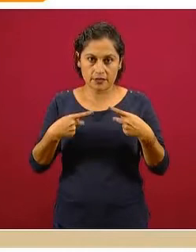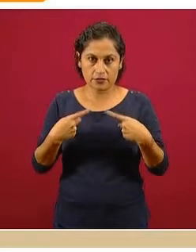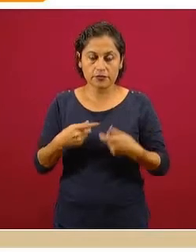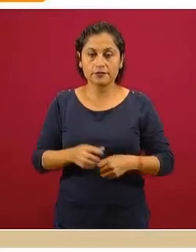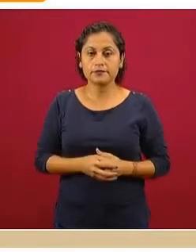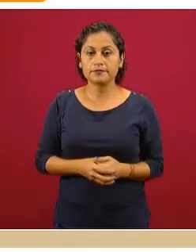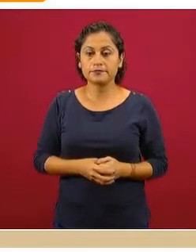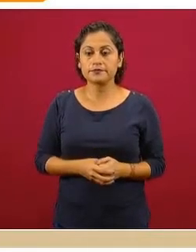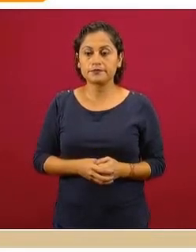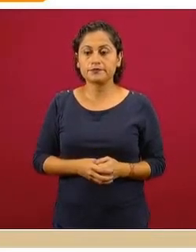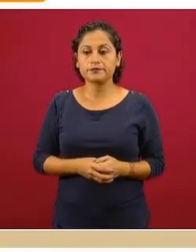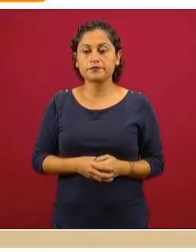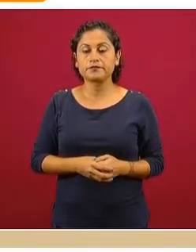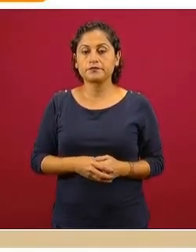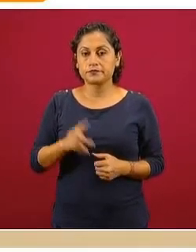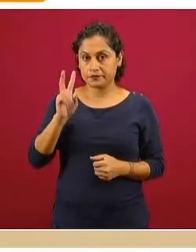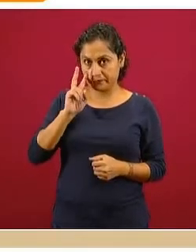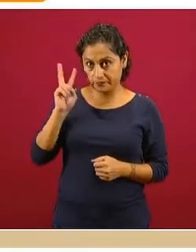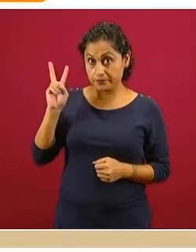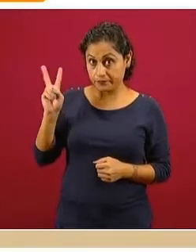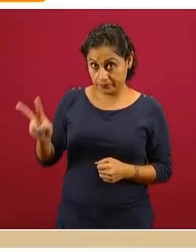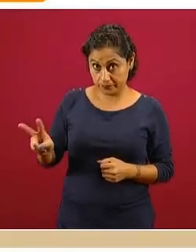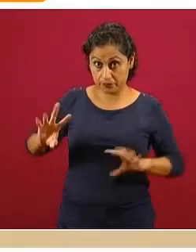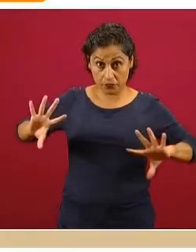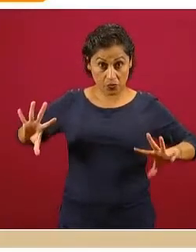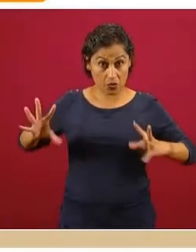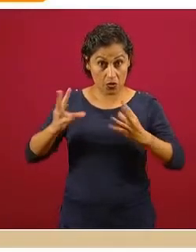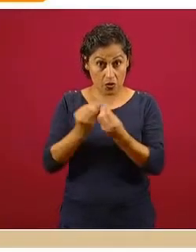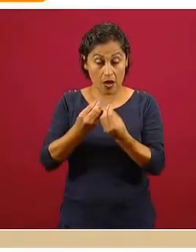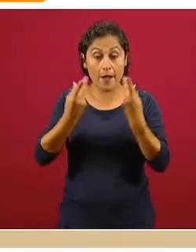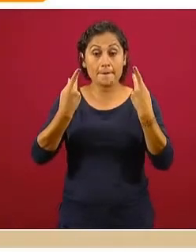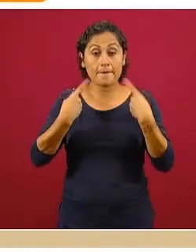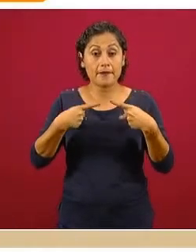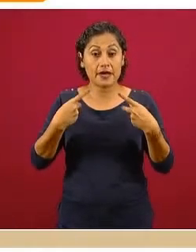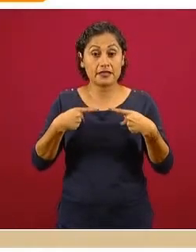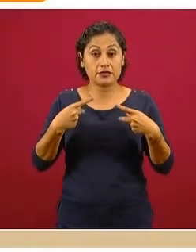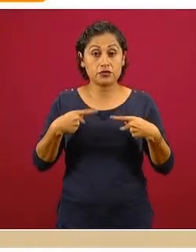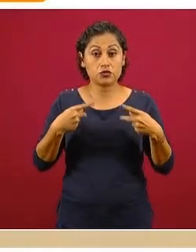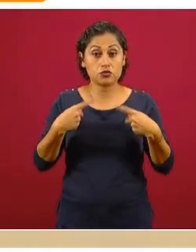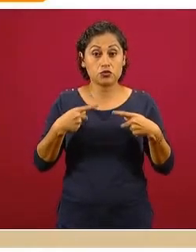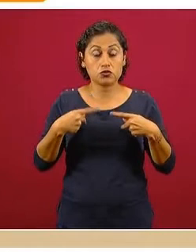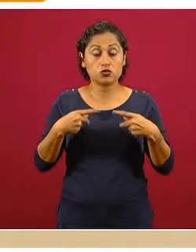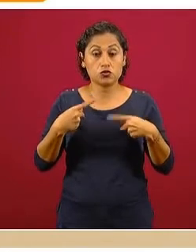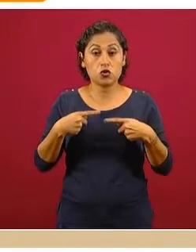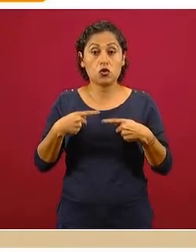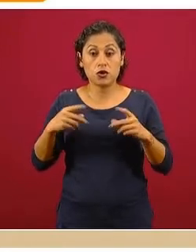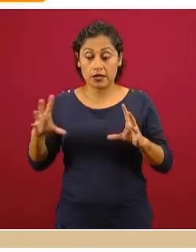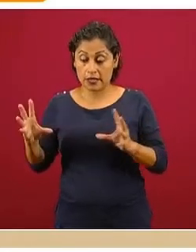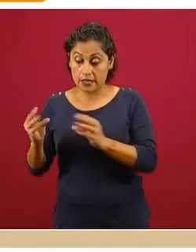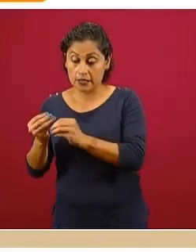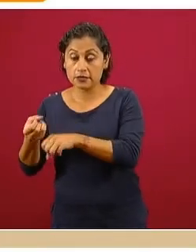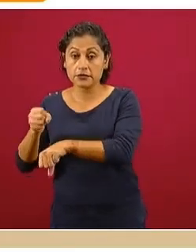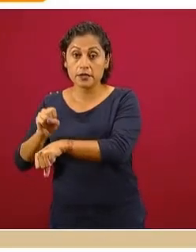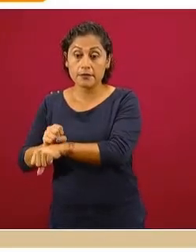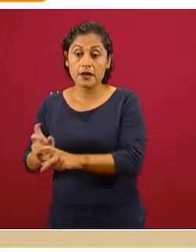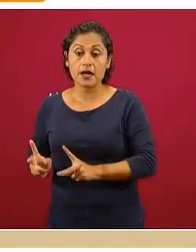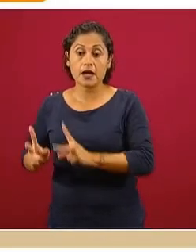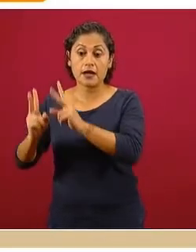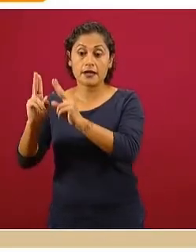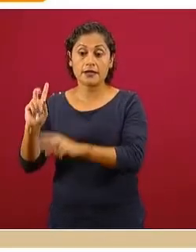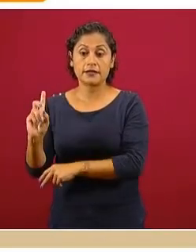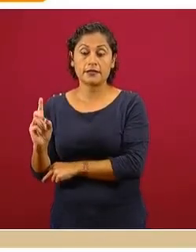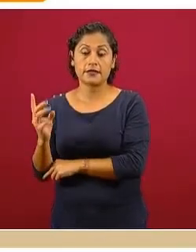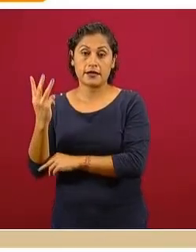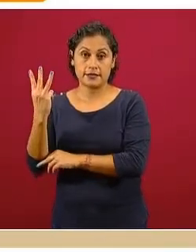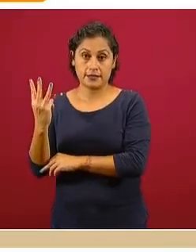que los casos sospechosos, el total de casos sospechosos en la semana 33, que es la última semana que está graficada, el